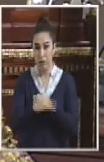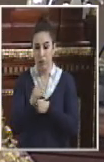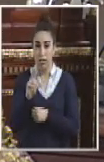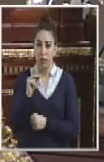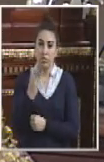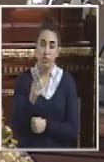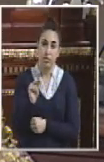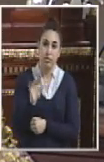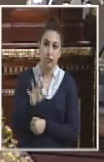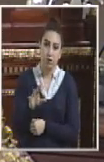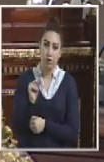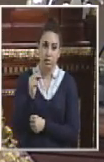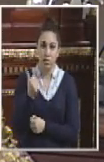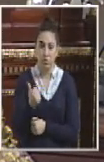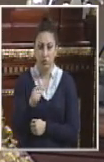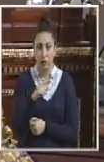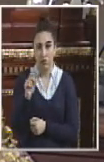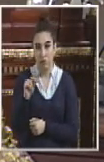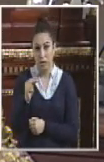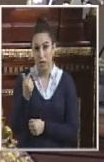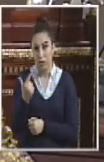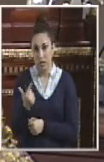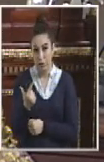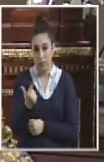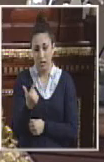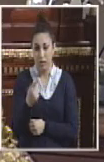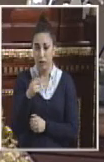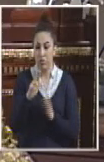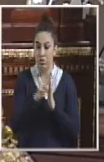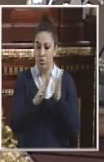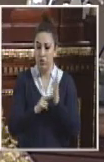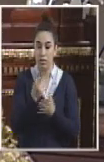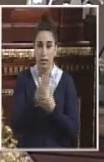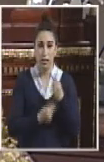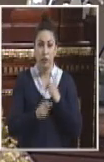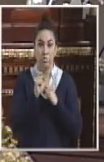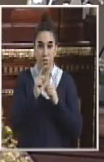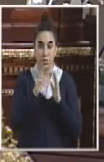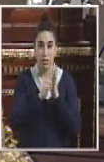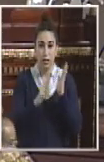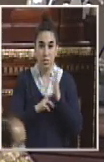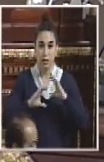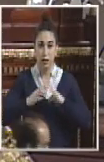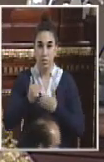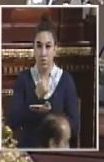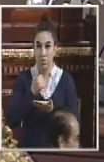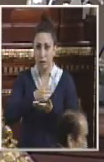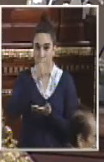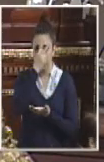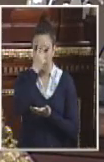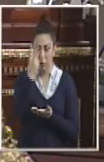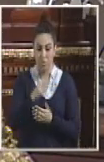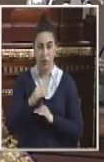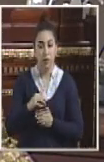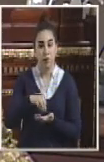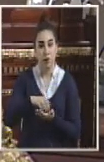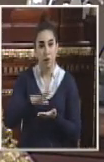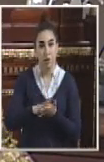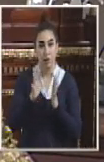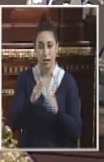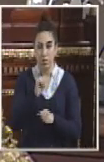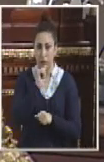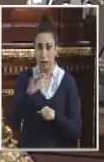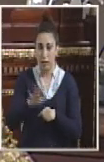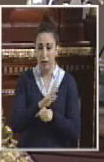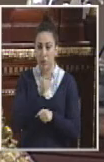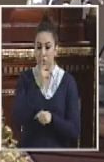84, 85, 86 y 187 del Reglamento, ambos del Congreso de la Ciudad de México, se instruye su inserción íntegra